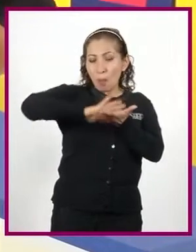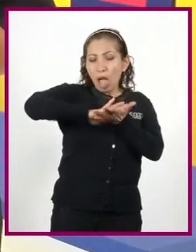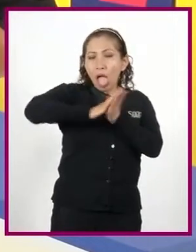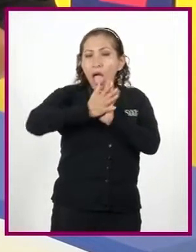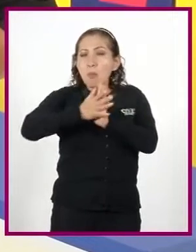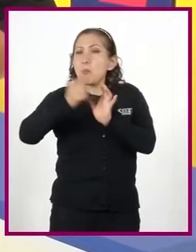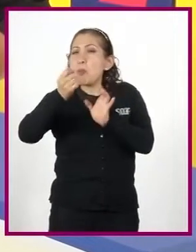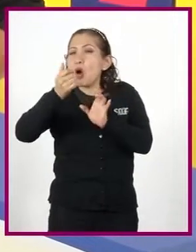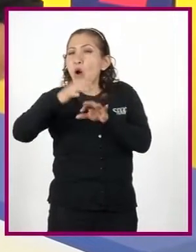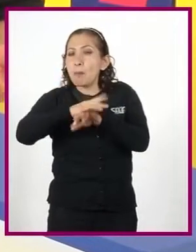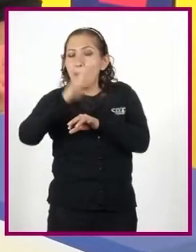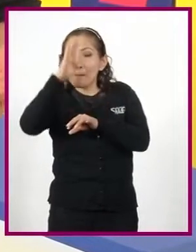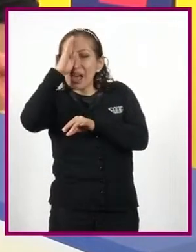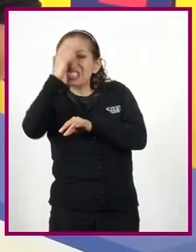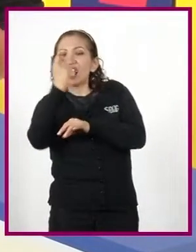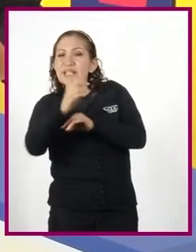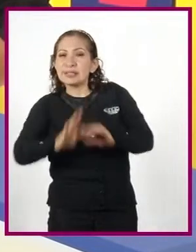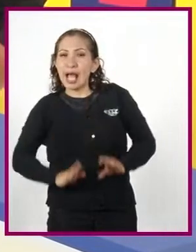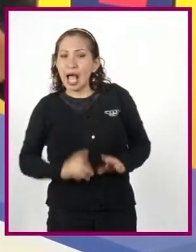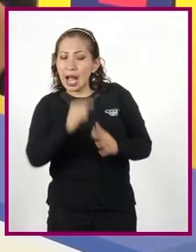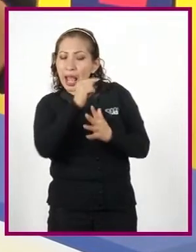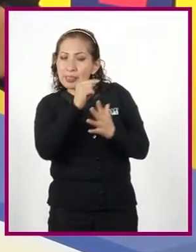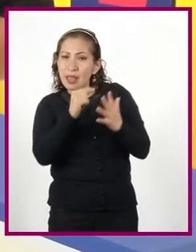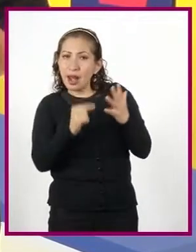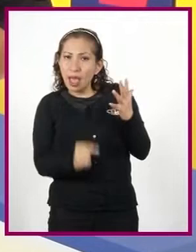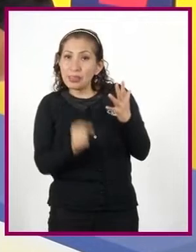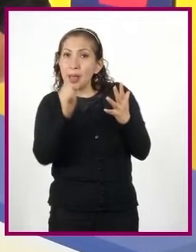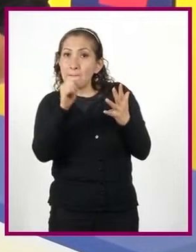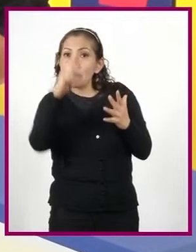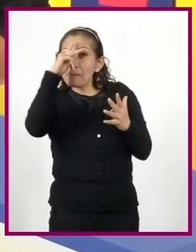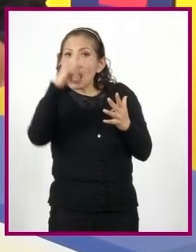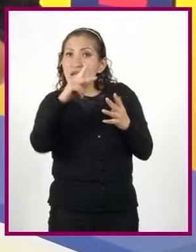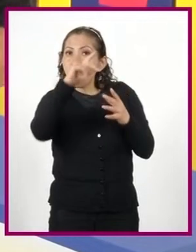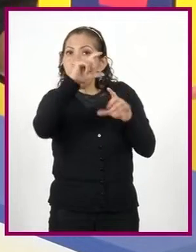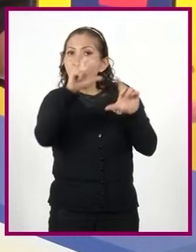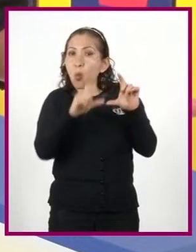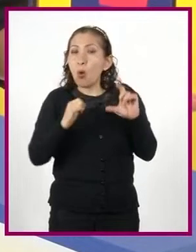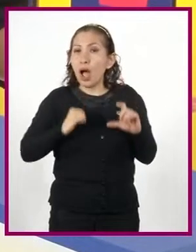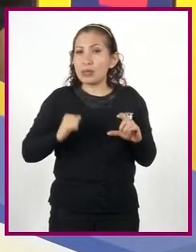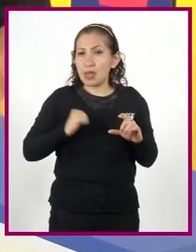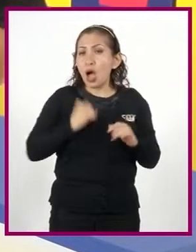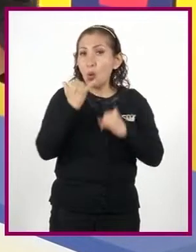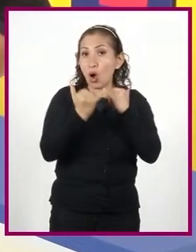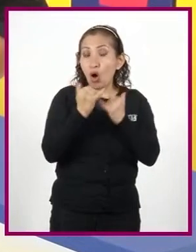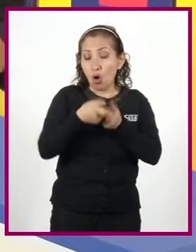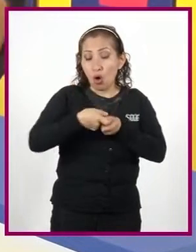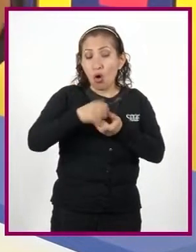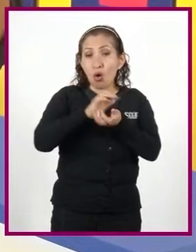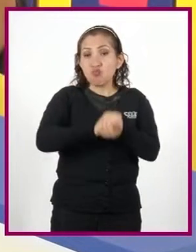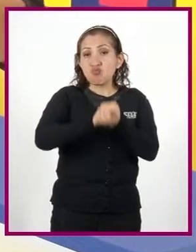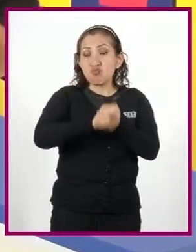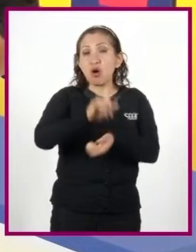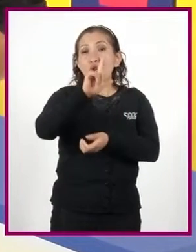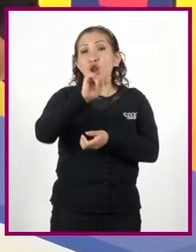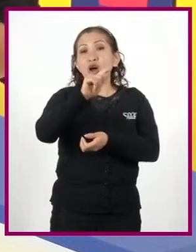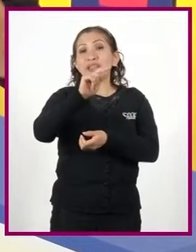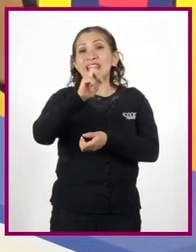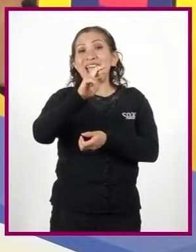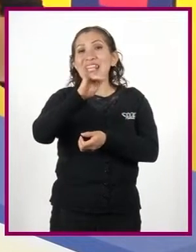para reflexionar sobre las características del México antiguo. ¡Juguemos lotería! Para